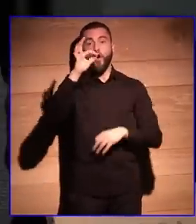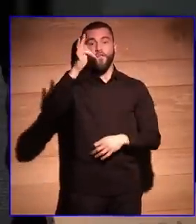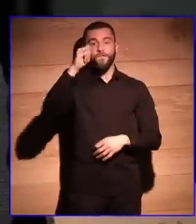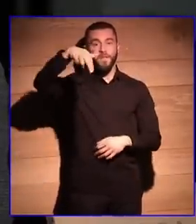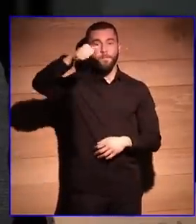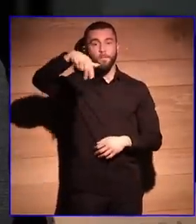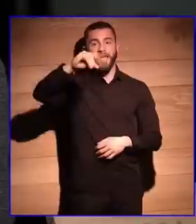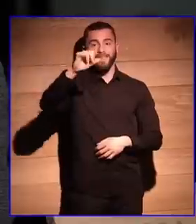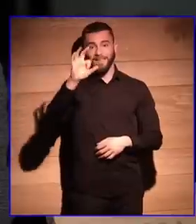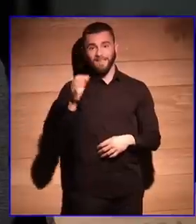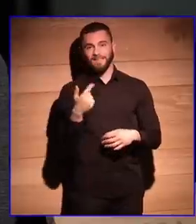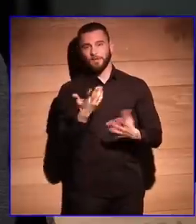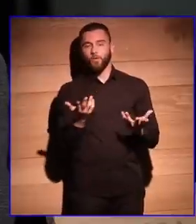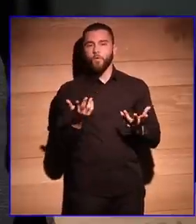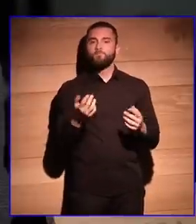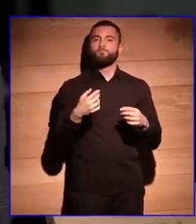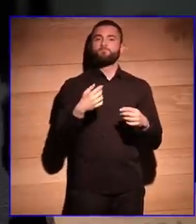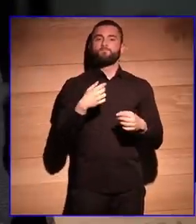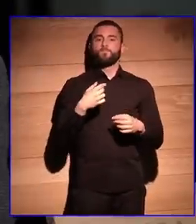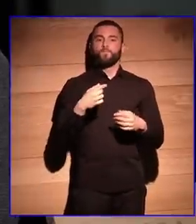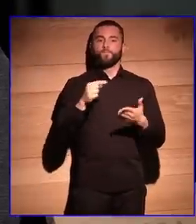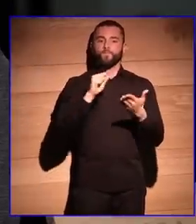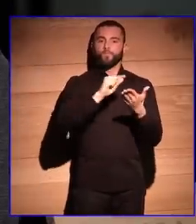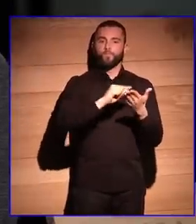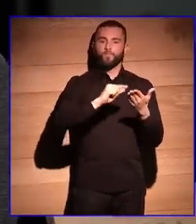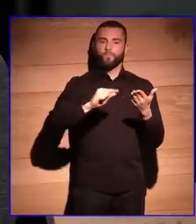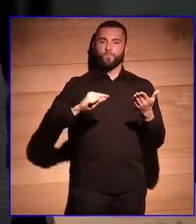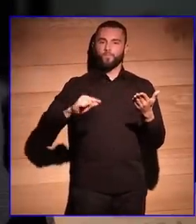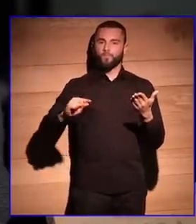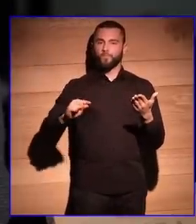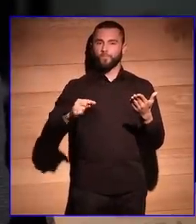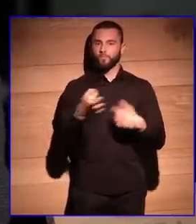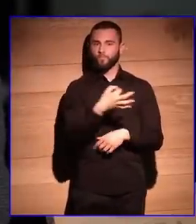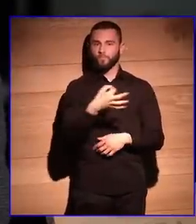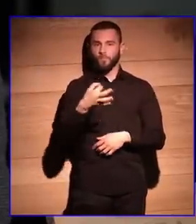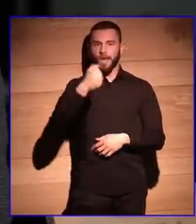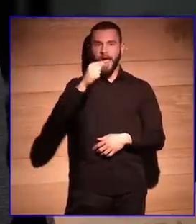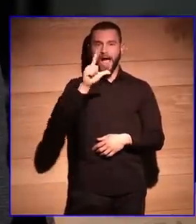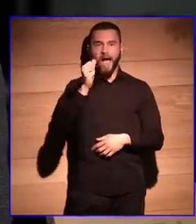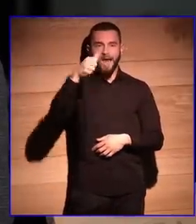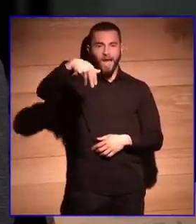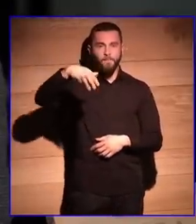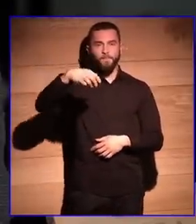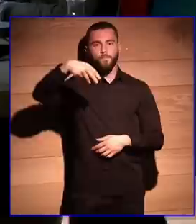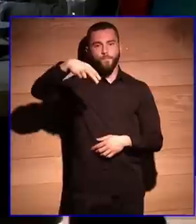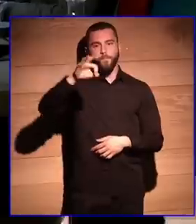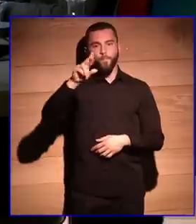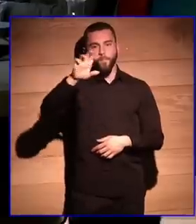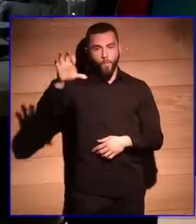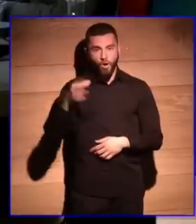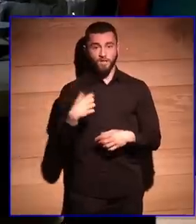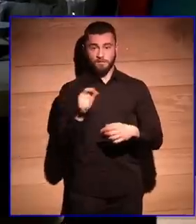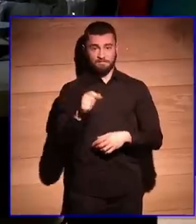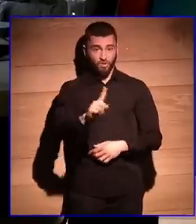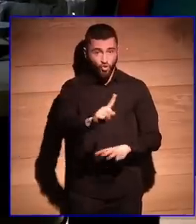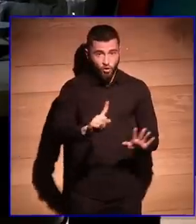como un refinamiento que exige también una pluma especialmente sofisticada, como la de Alan Moore, que no es lo habitual. Fíjate, porque habéis hablado de